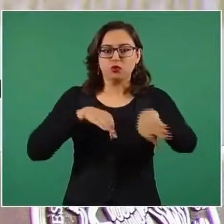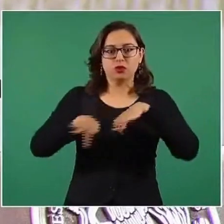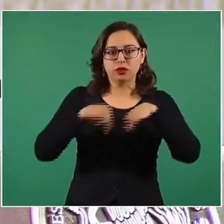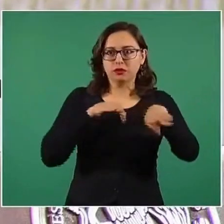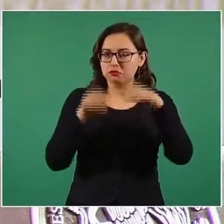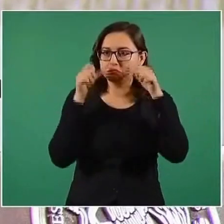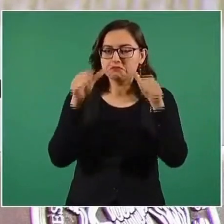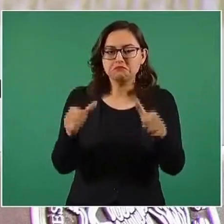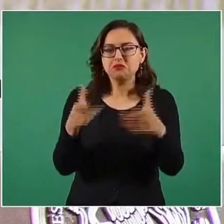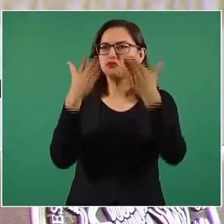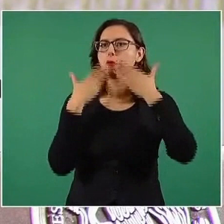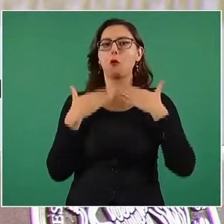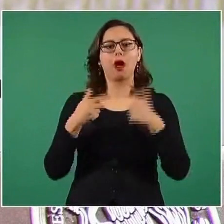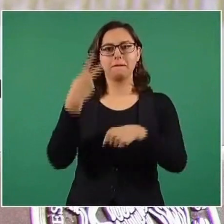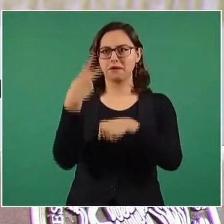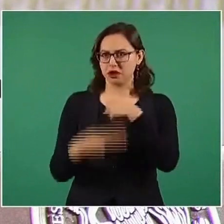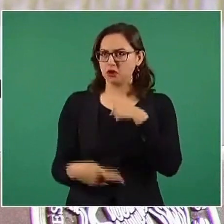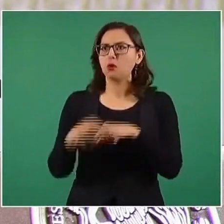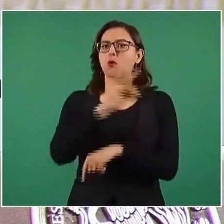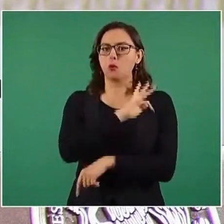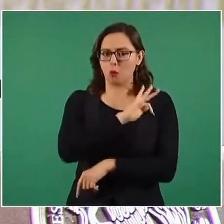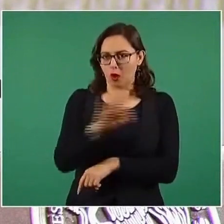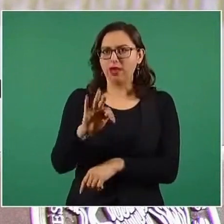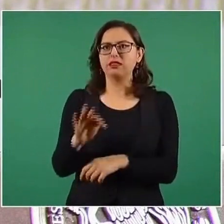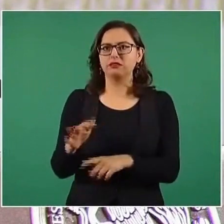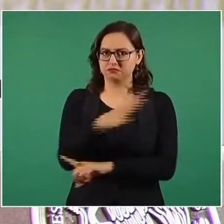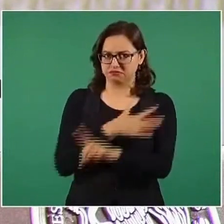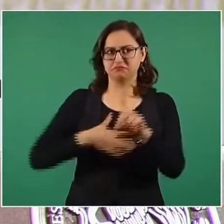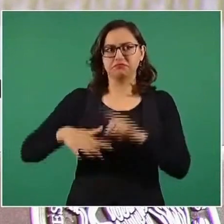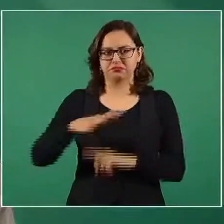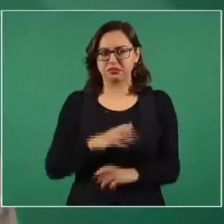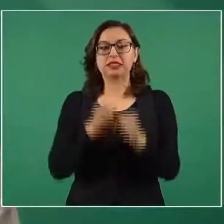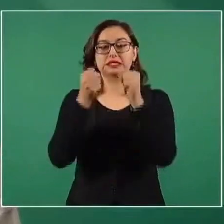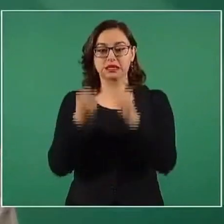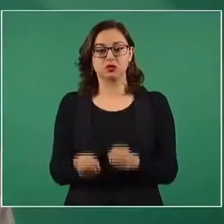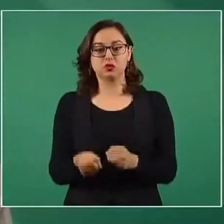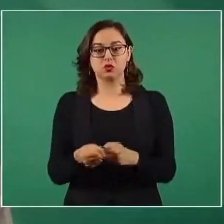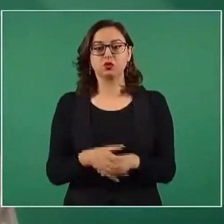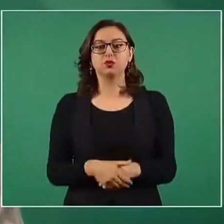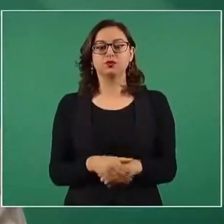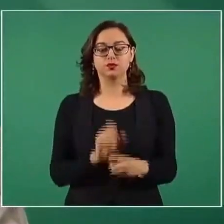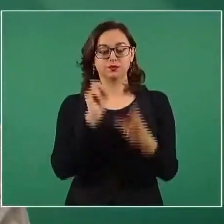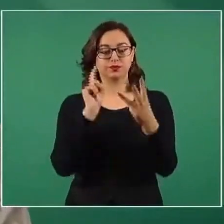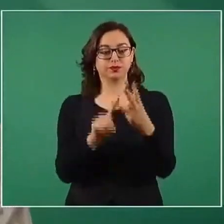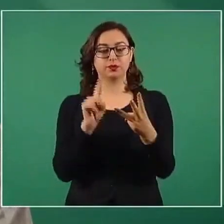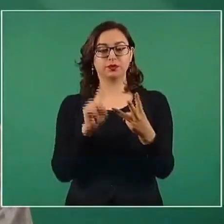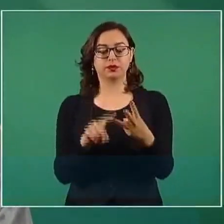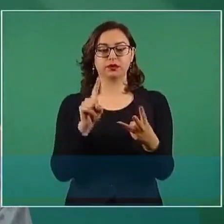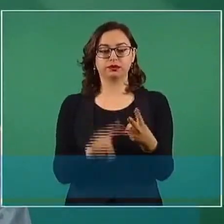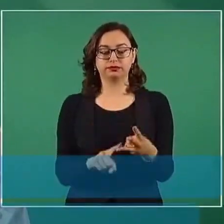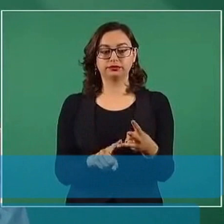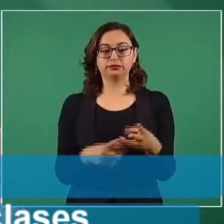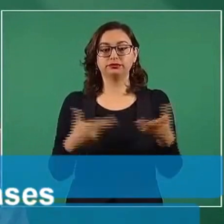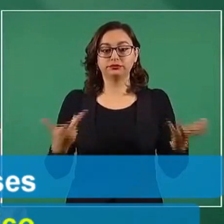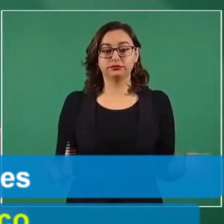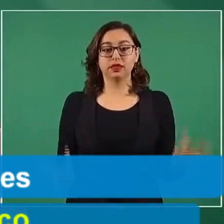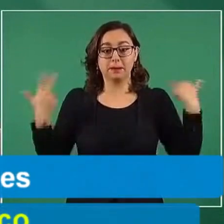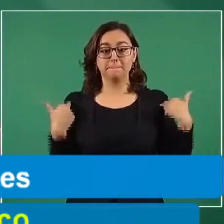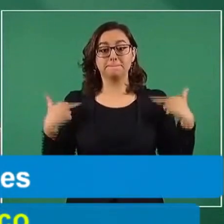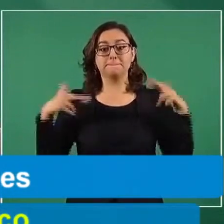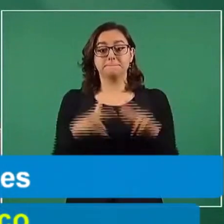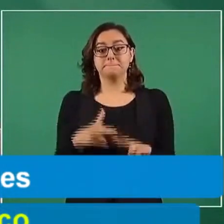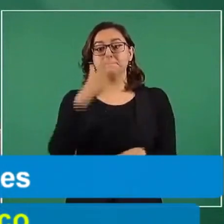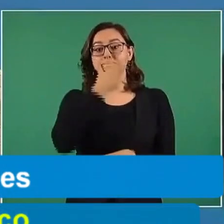para nuestros niños. Tercero, que nosotros como maestros tenemos esa gran